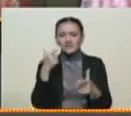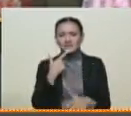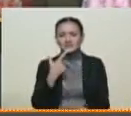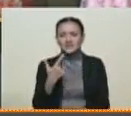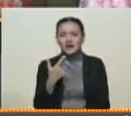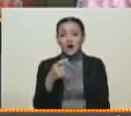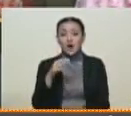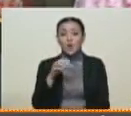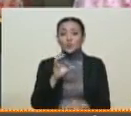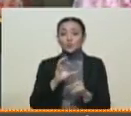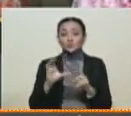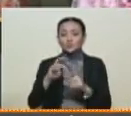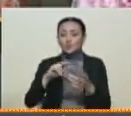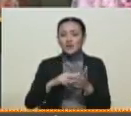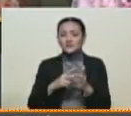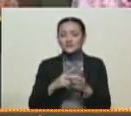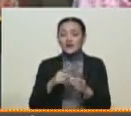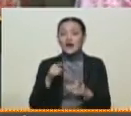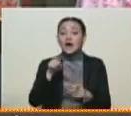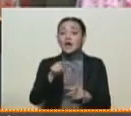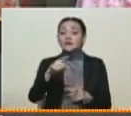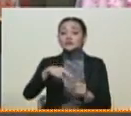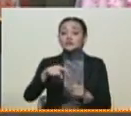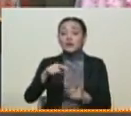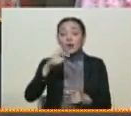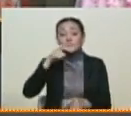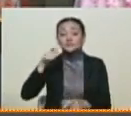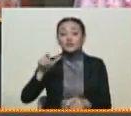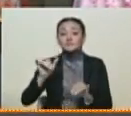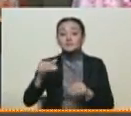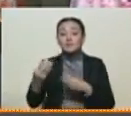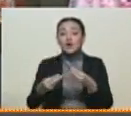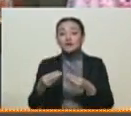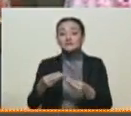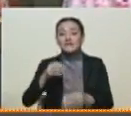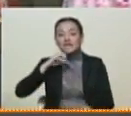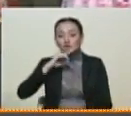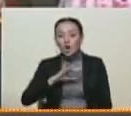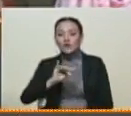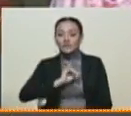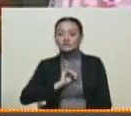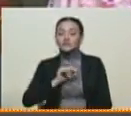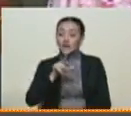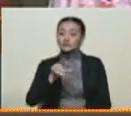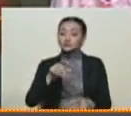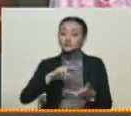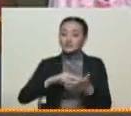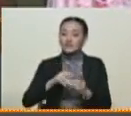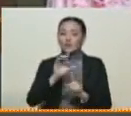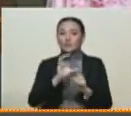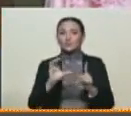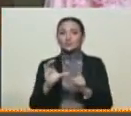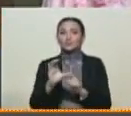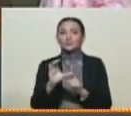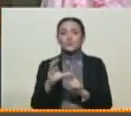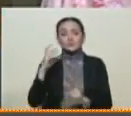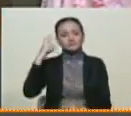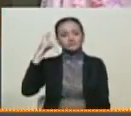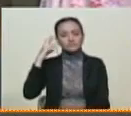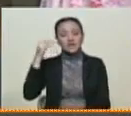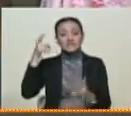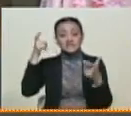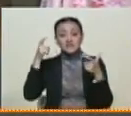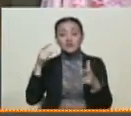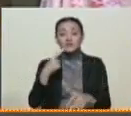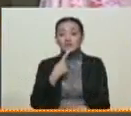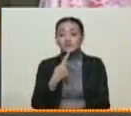es lo que ha hecho la humanidad, ¿verdad? Es nuestra historia, es nuestra identidad. Pero reflexionaba Chávez también, pero es también